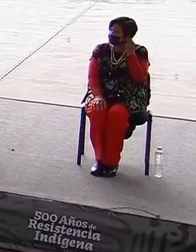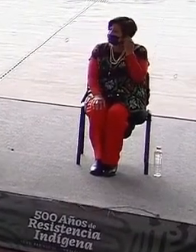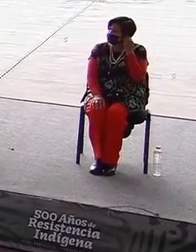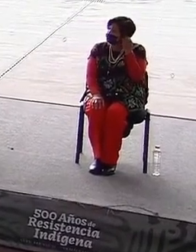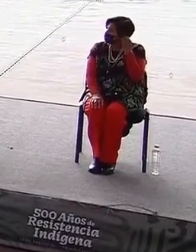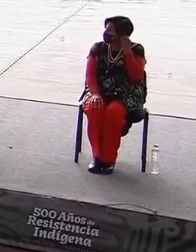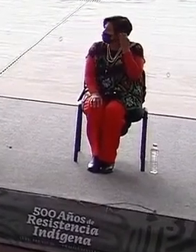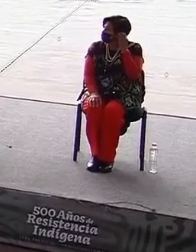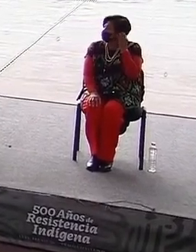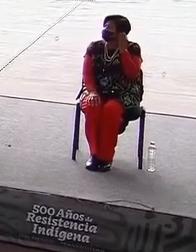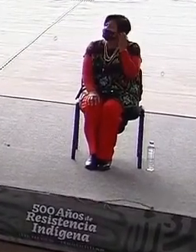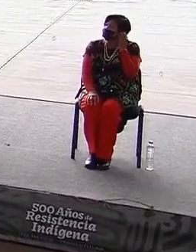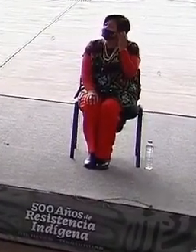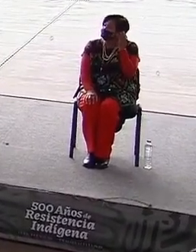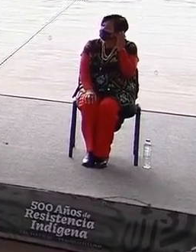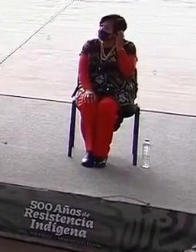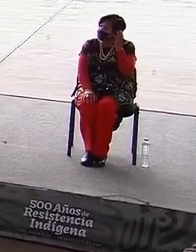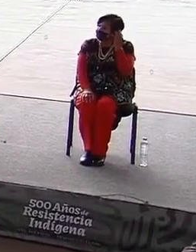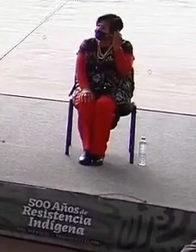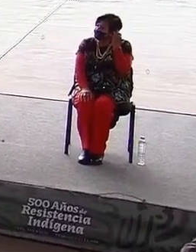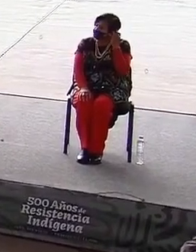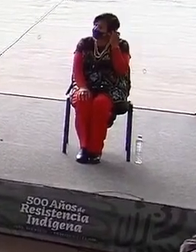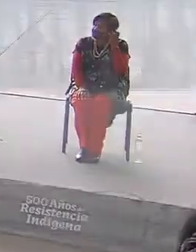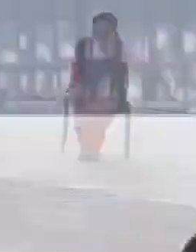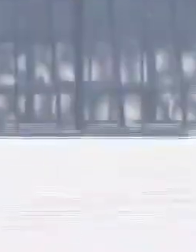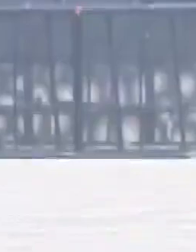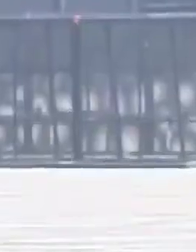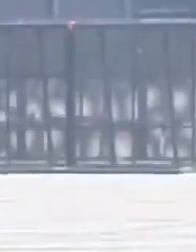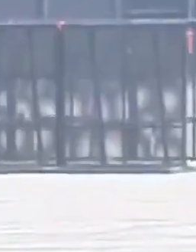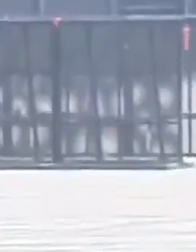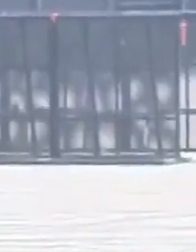Doctora Olga Sánchez Cordero, secretaria de Gobernación.